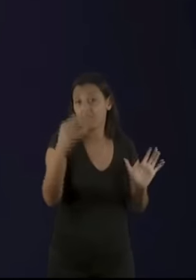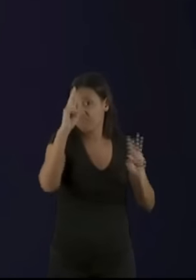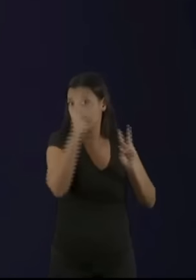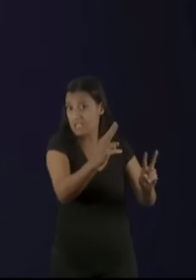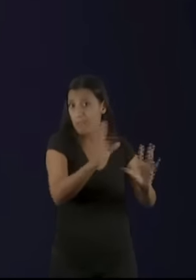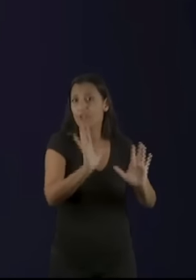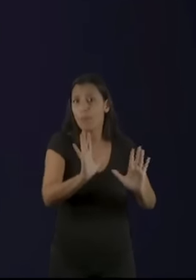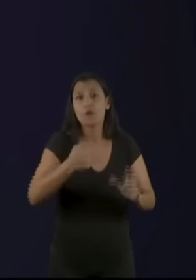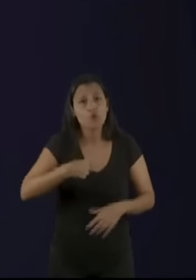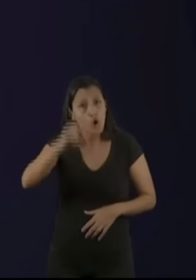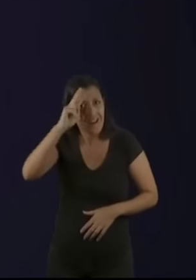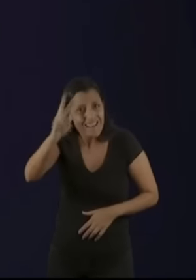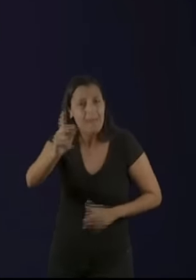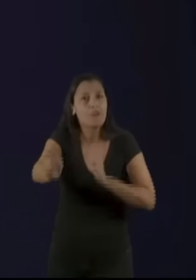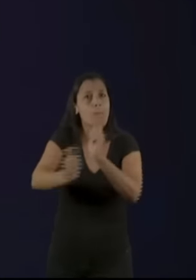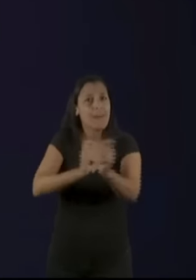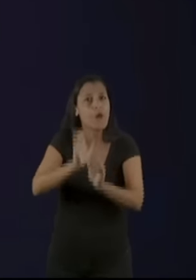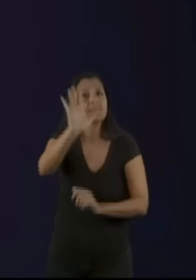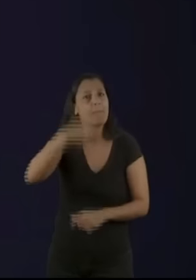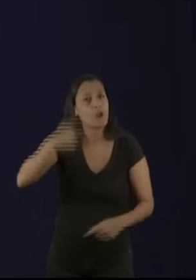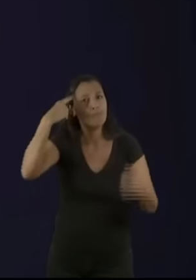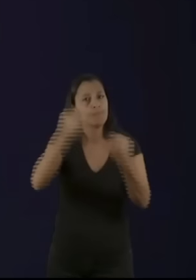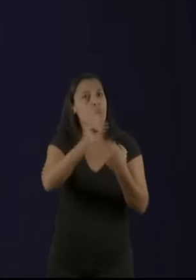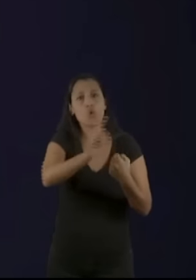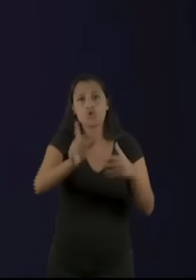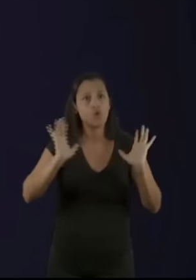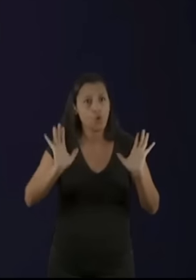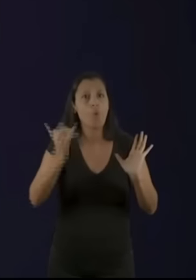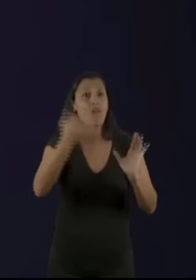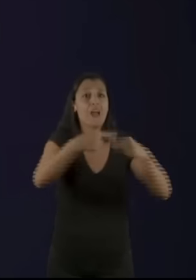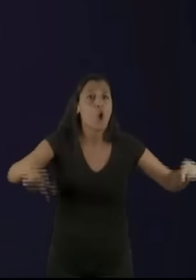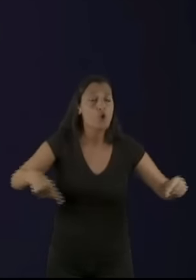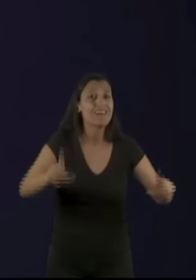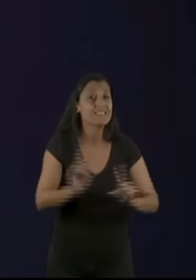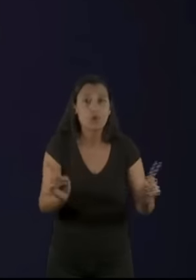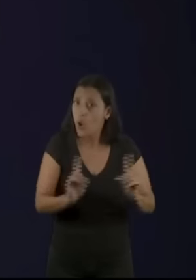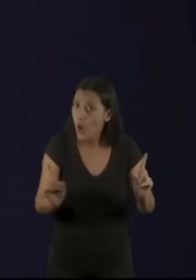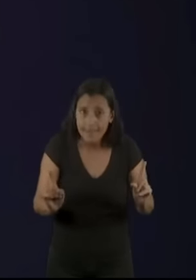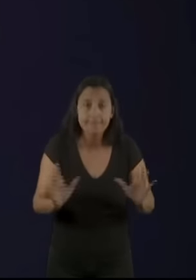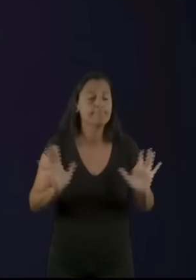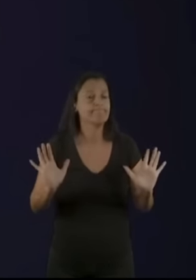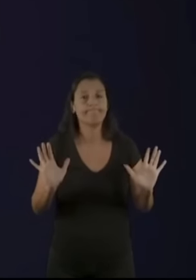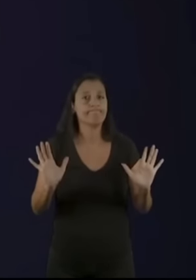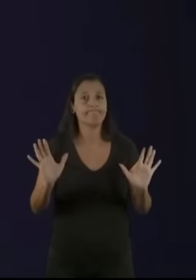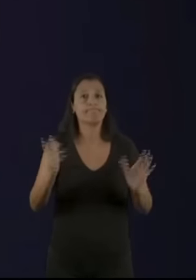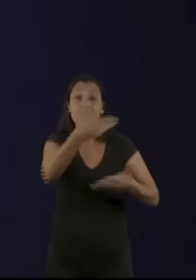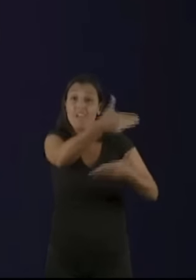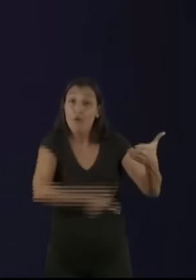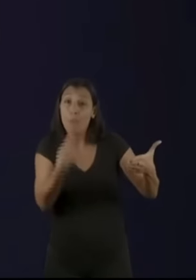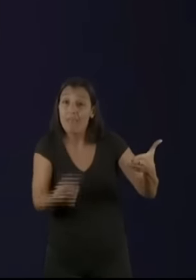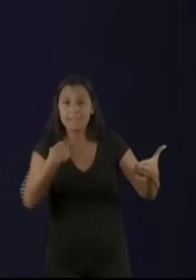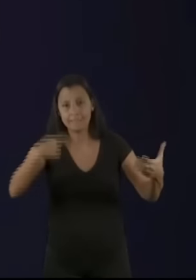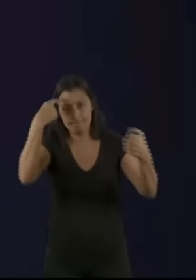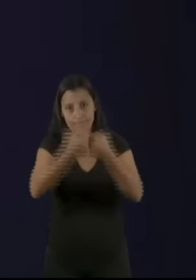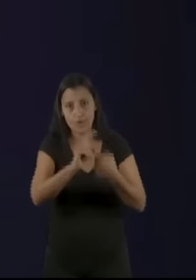respetar el periodismo no estamos de acuerdo con ninguna de las cuestiones que nos Observa que nos observa fopea y ojalá nos